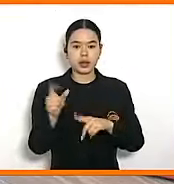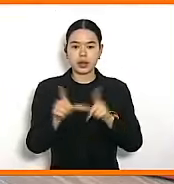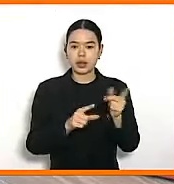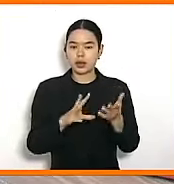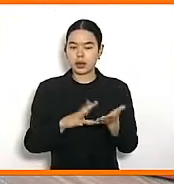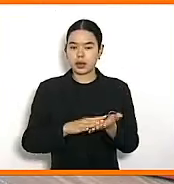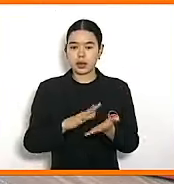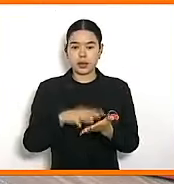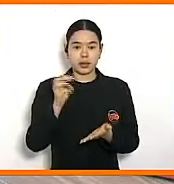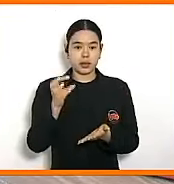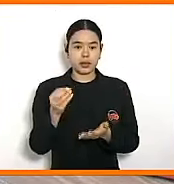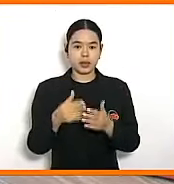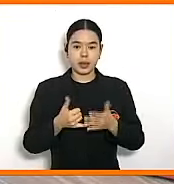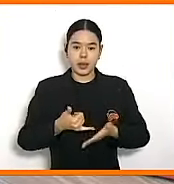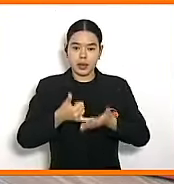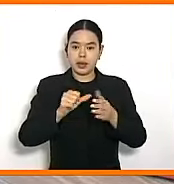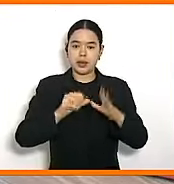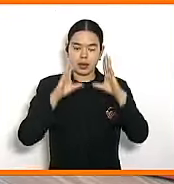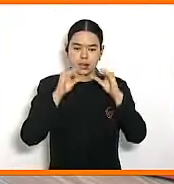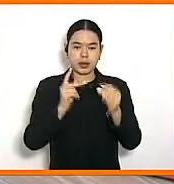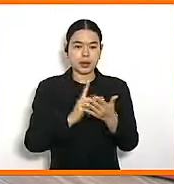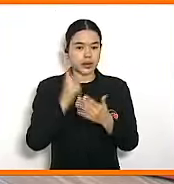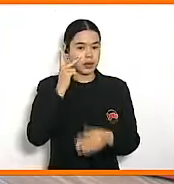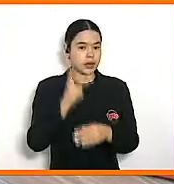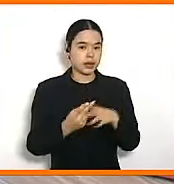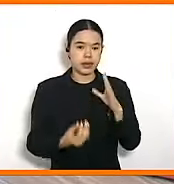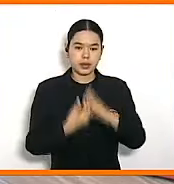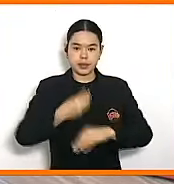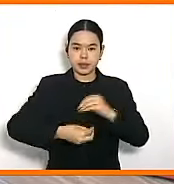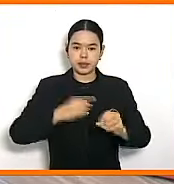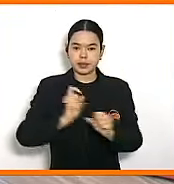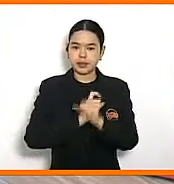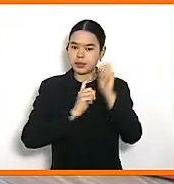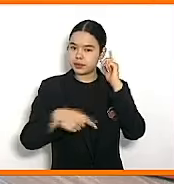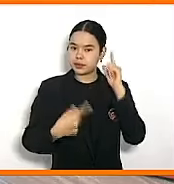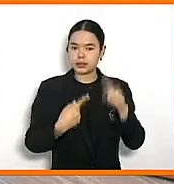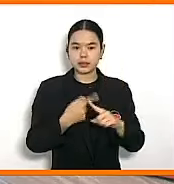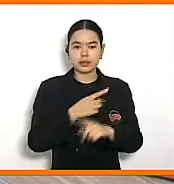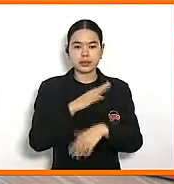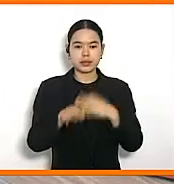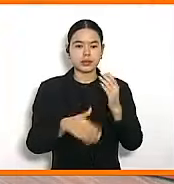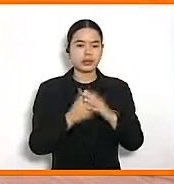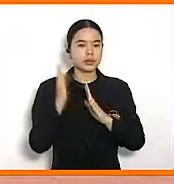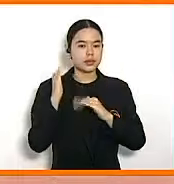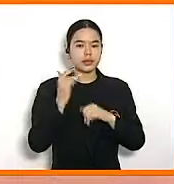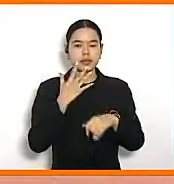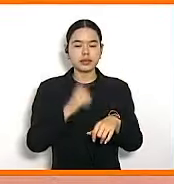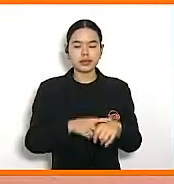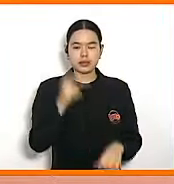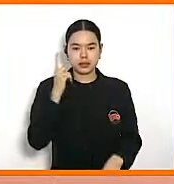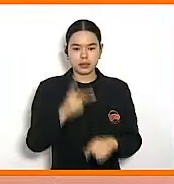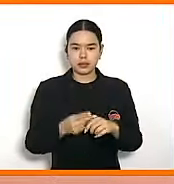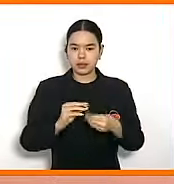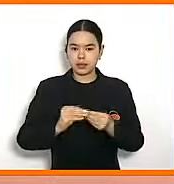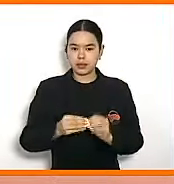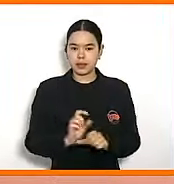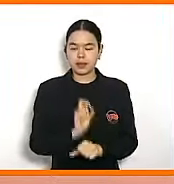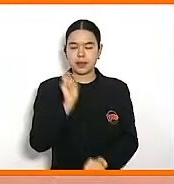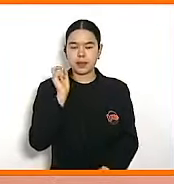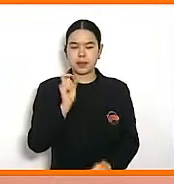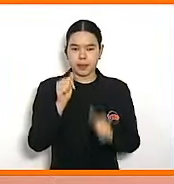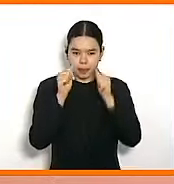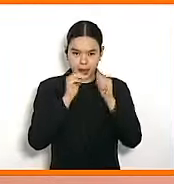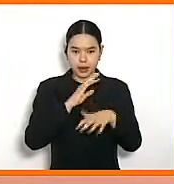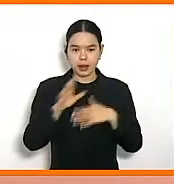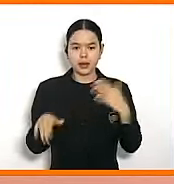tu premio en esta noche conociendo la esfera ganadora de Multi X. Te deseo suerte, porque la esfera seleccionada es,